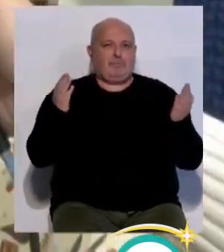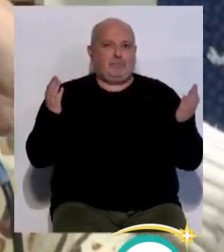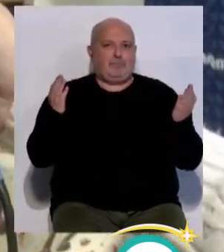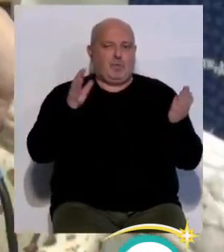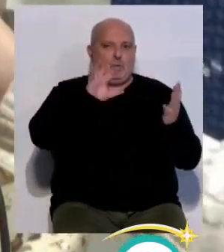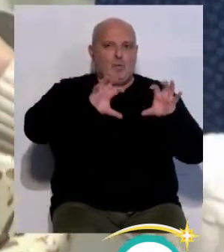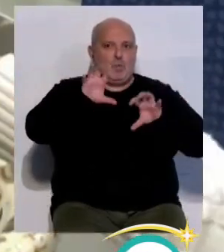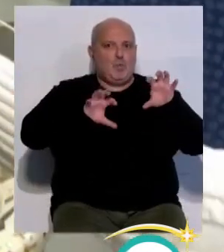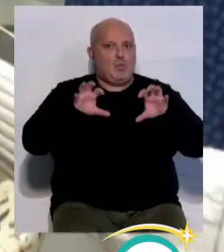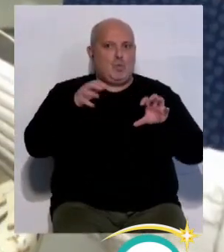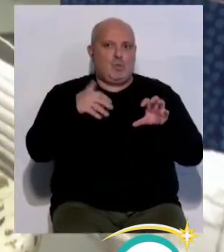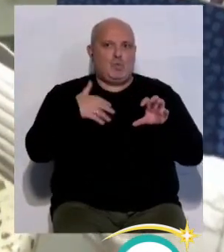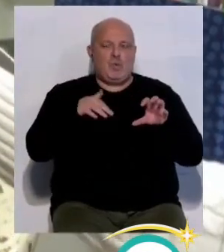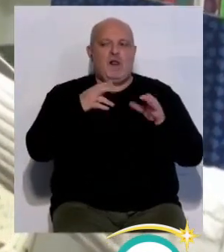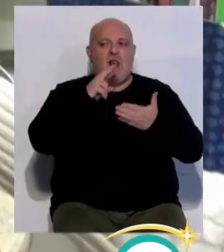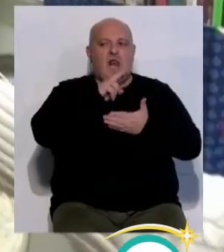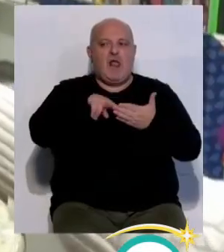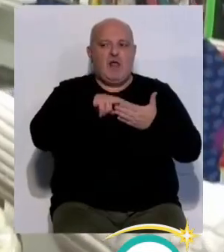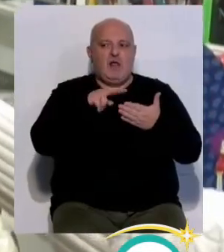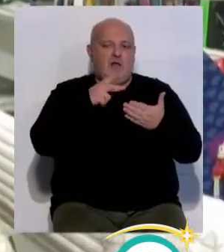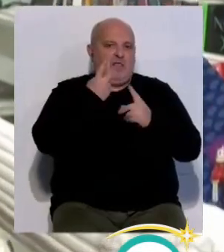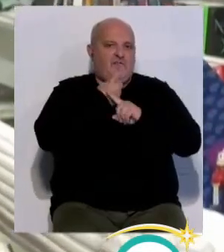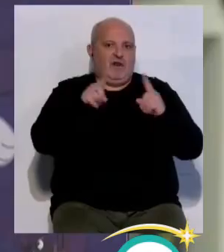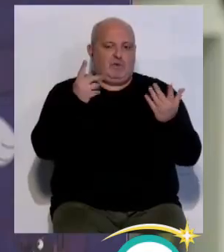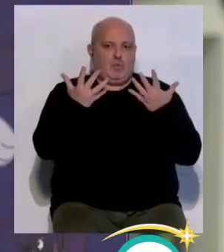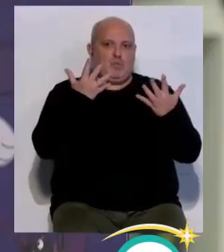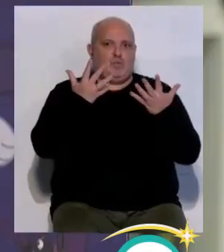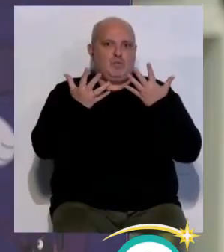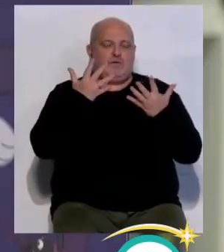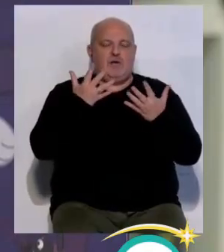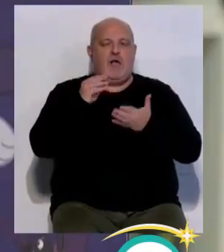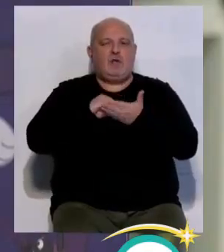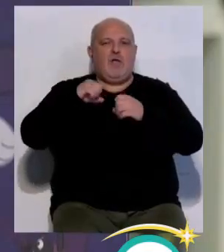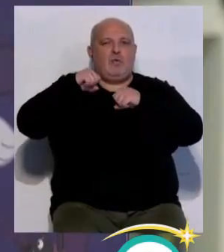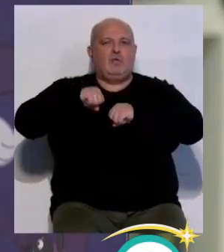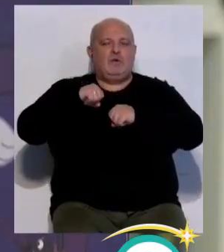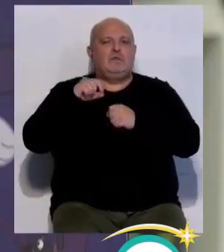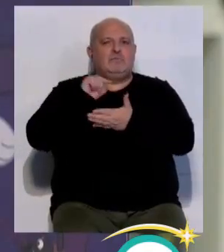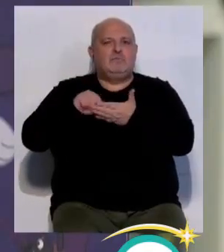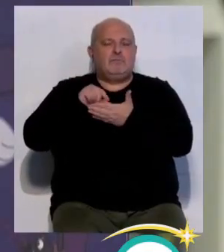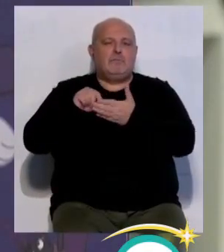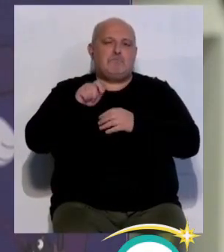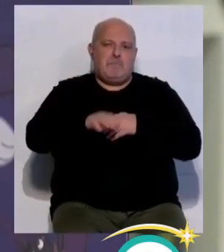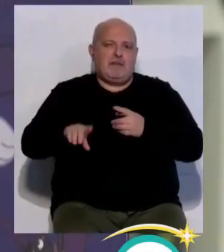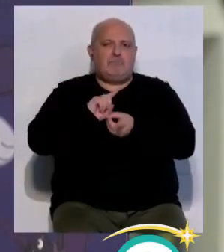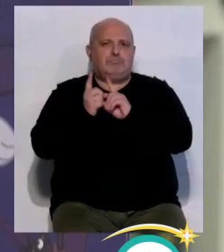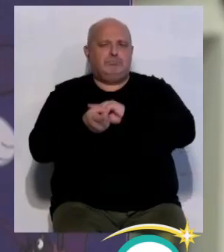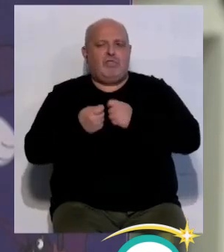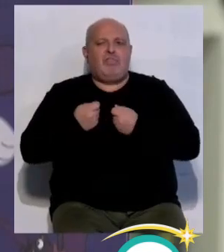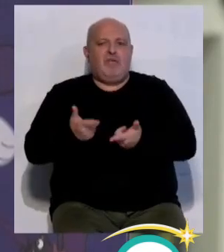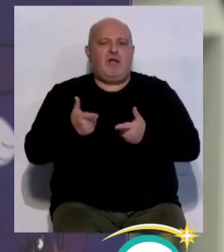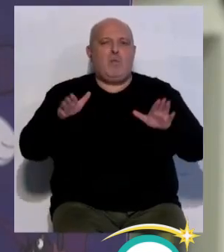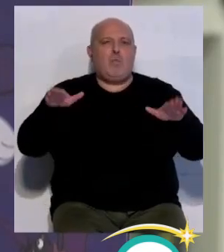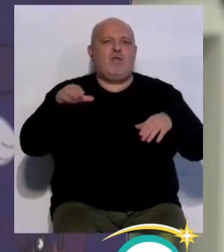Es un libro para leer de una manera muy diferente... Hasta autoras de adultos que escriben para los más pequeños. El